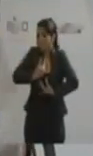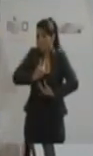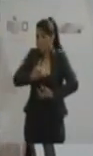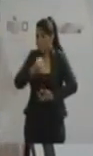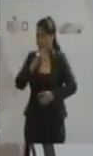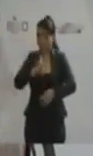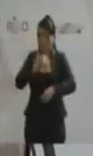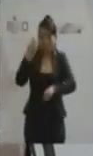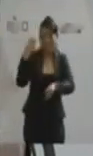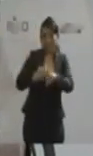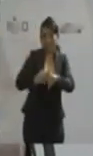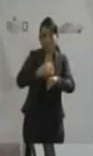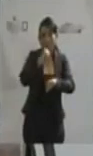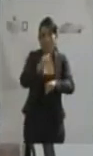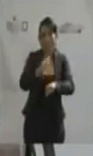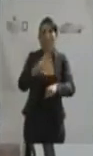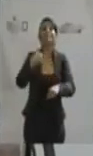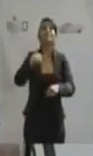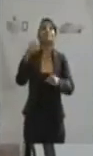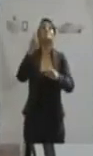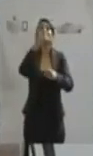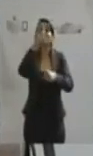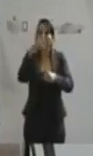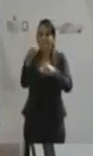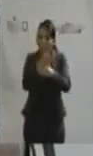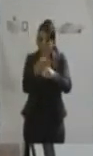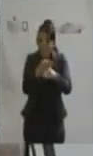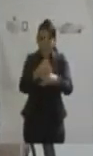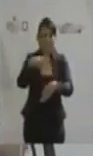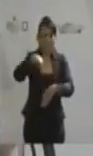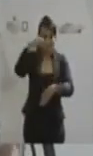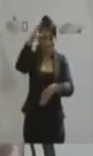morena y con celia maya la vas a tener una respuesta a tus demandas